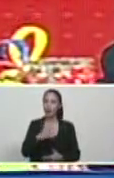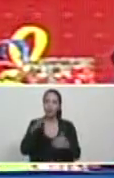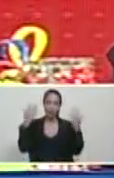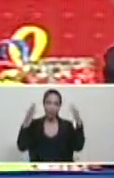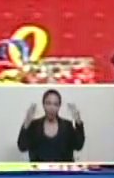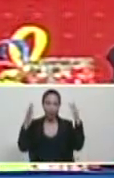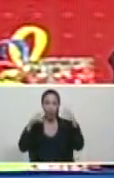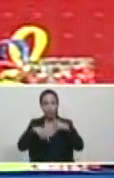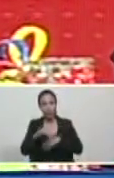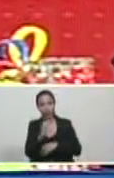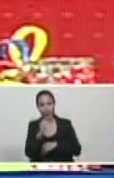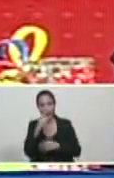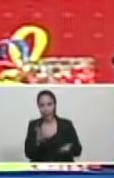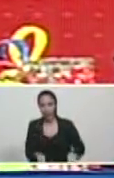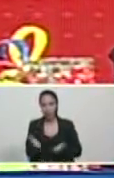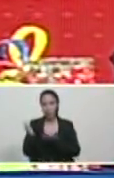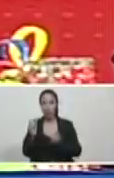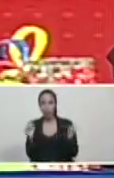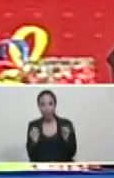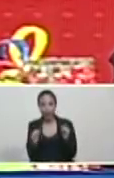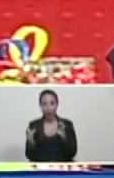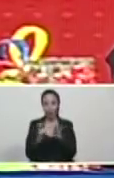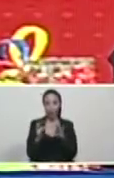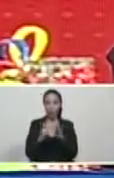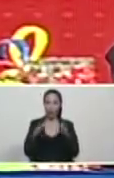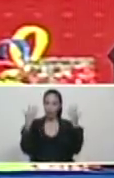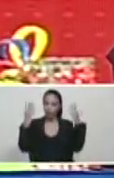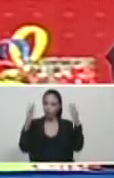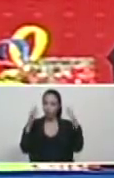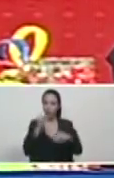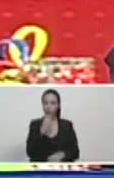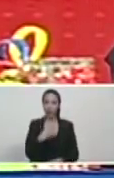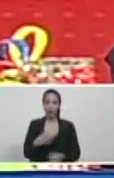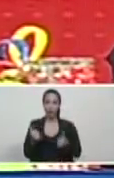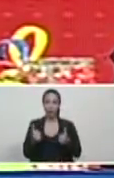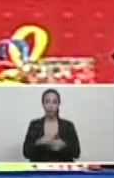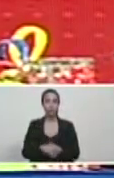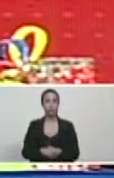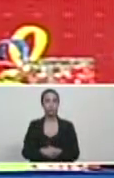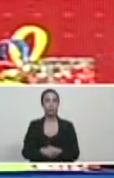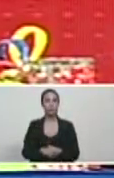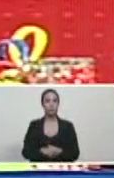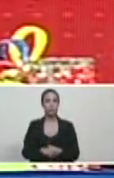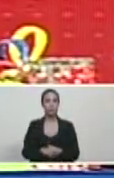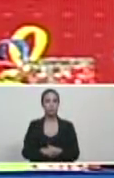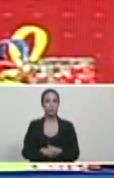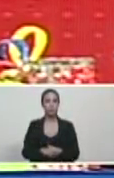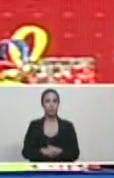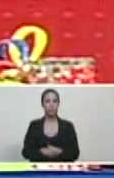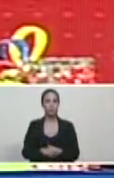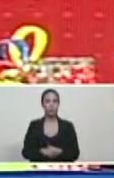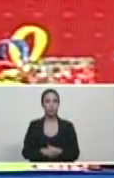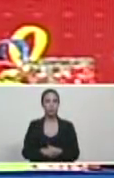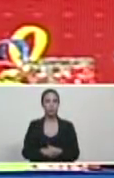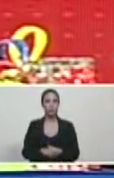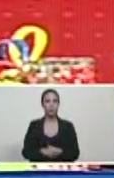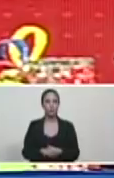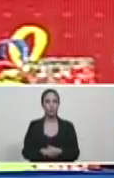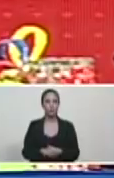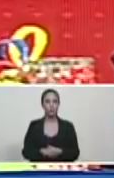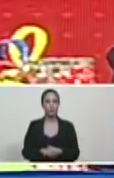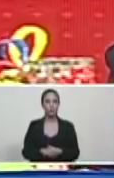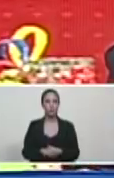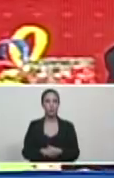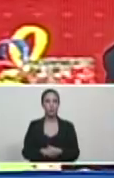desde Caracas a Mérida, el Vigía. Qué bella, gran base de misión que lleva el nombre de Hugo